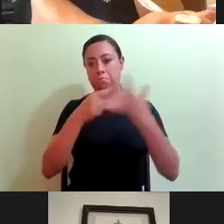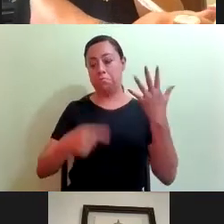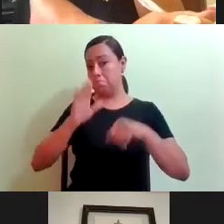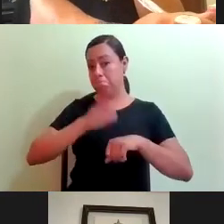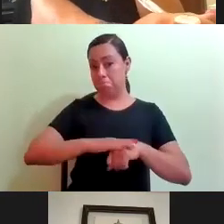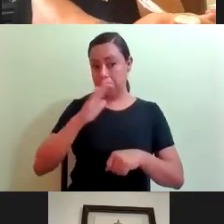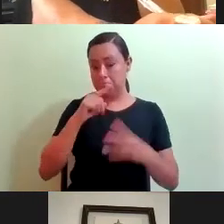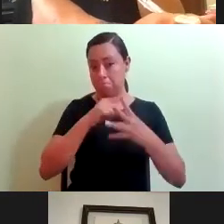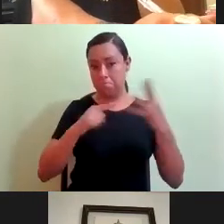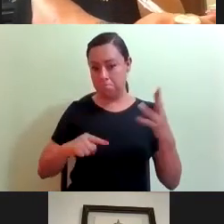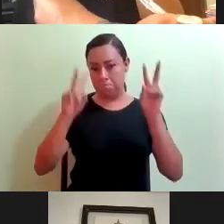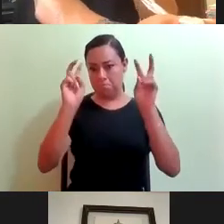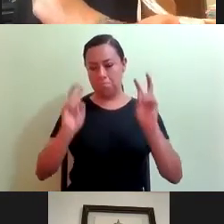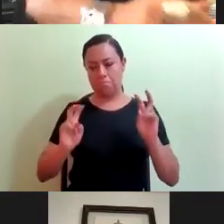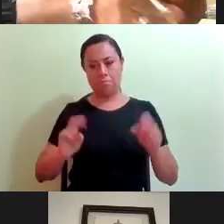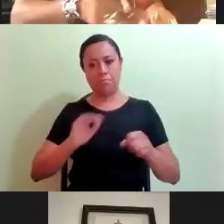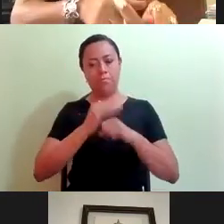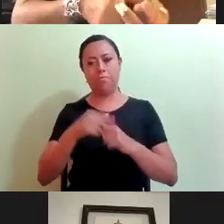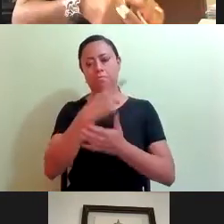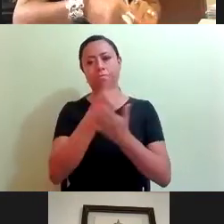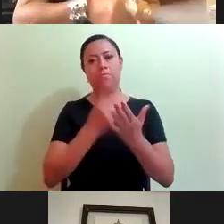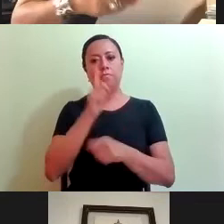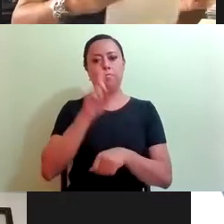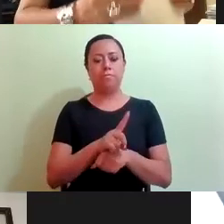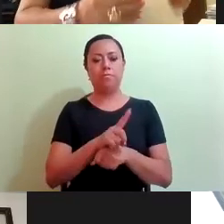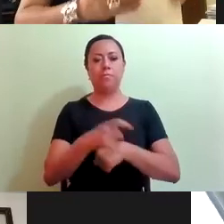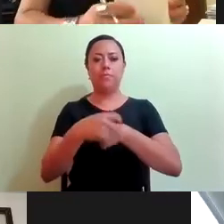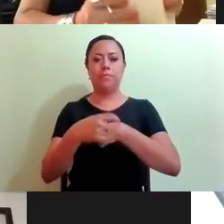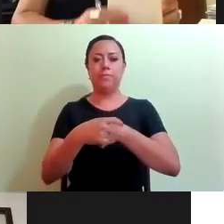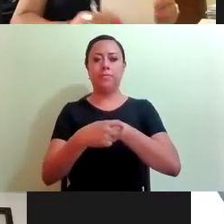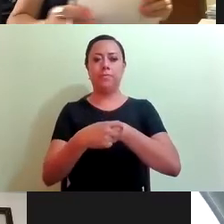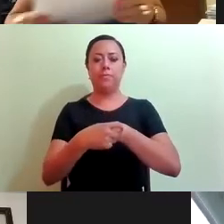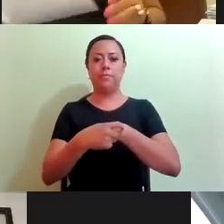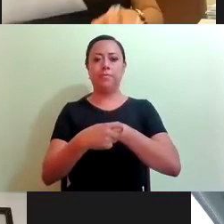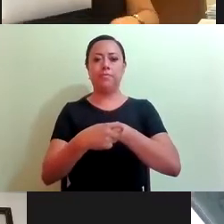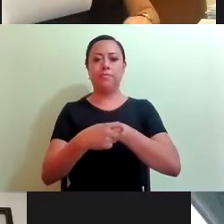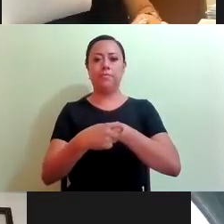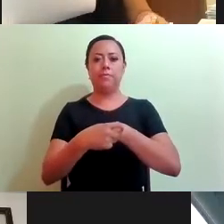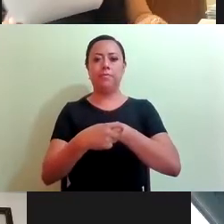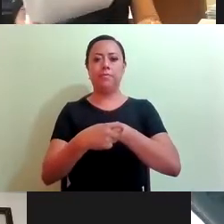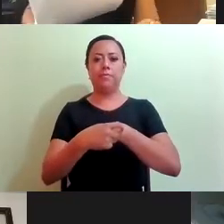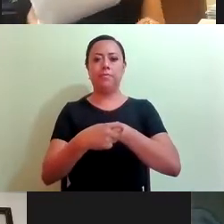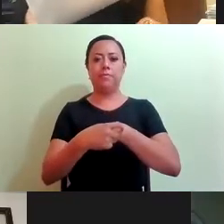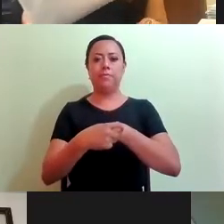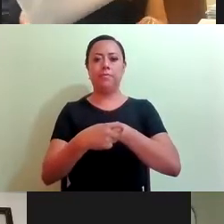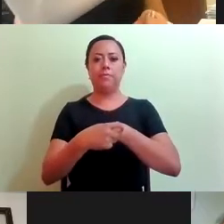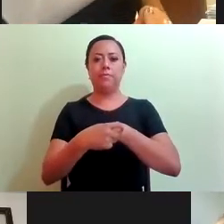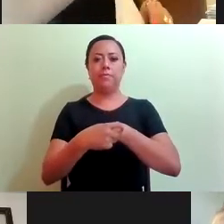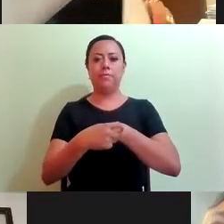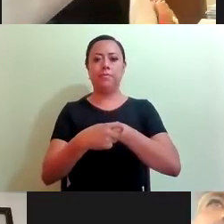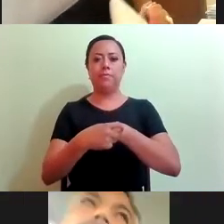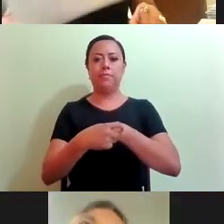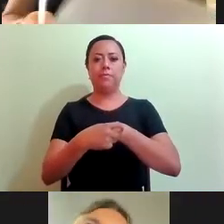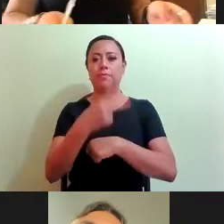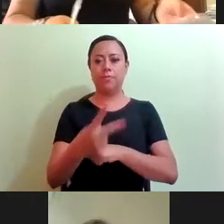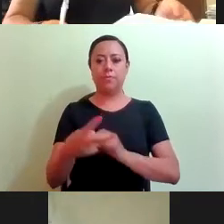una vez desahogados los puntos que componen el orden del día, siendo las 14:40 horas del día 30 de abril del